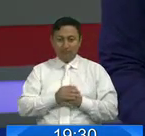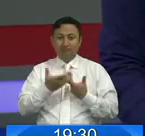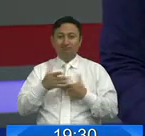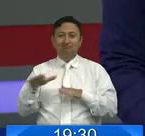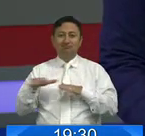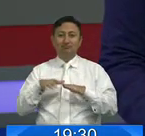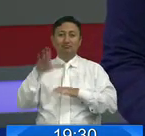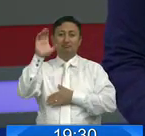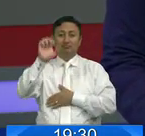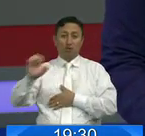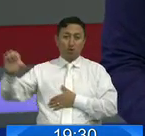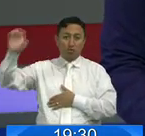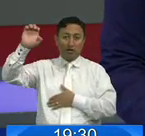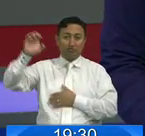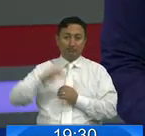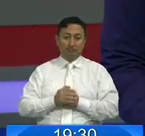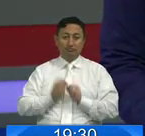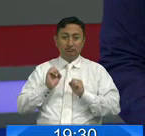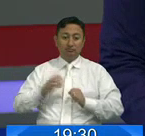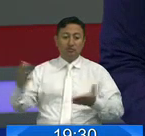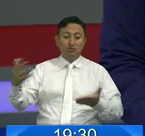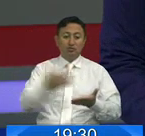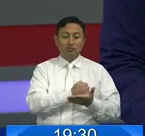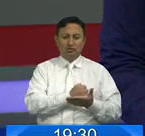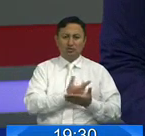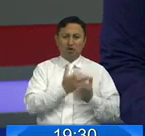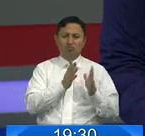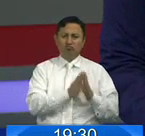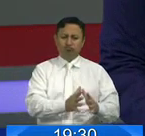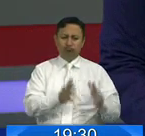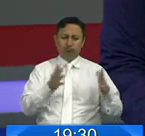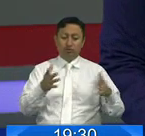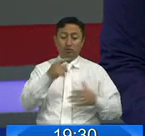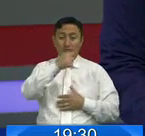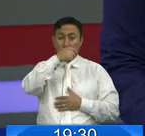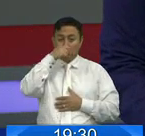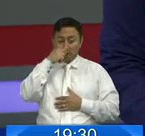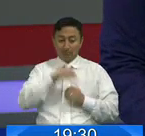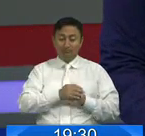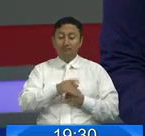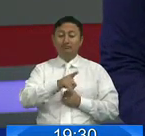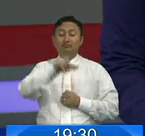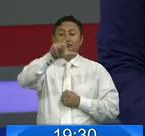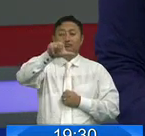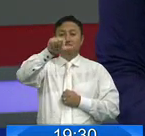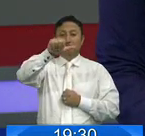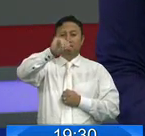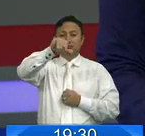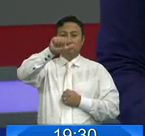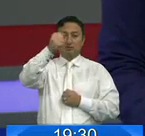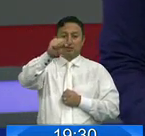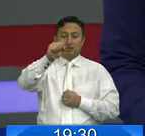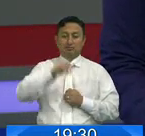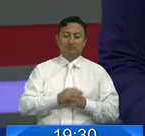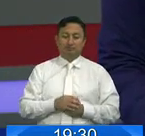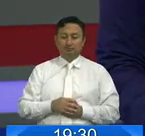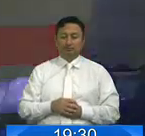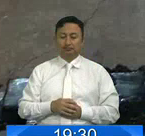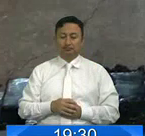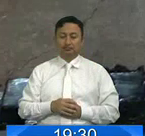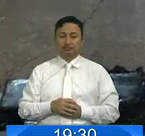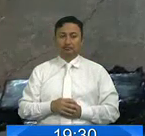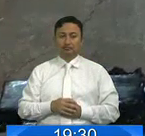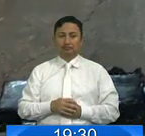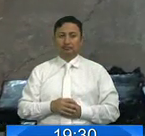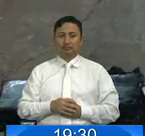coordinación europea de la Policía Nacional, decomisaron una gran cantidad de droga en el cantón Las Lajas, en la provincia del Oro.